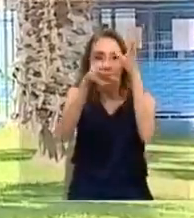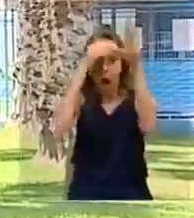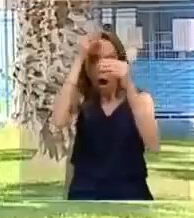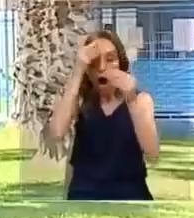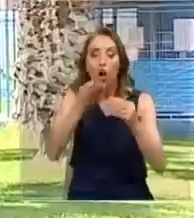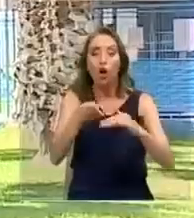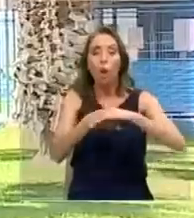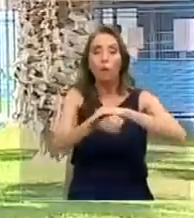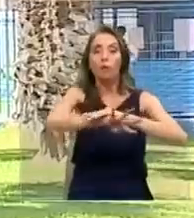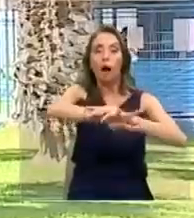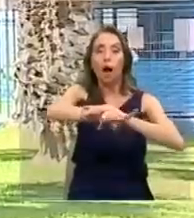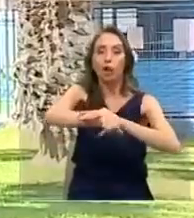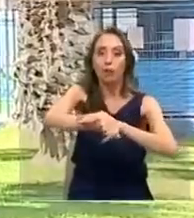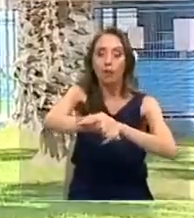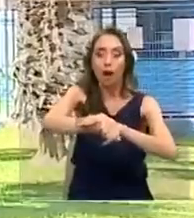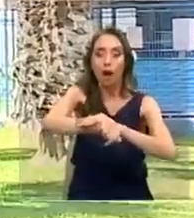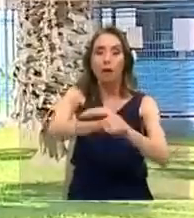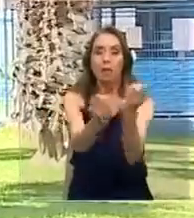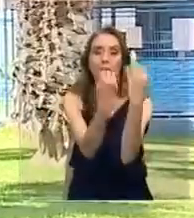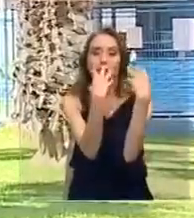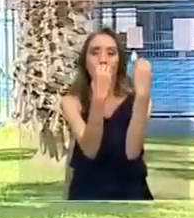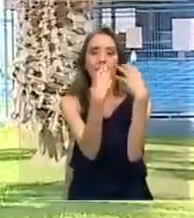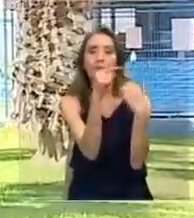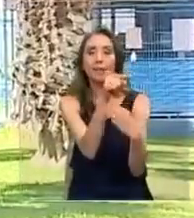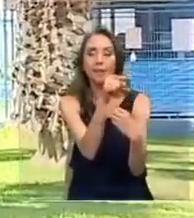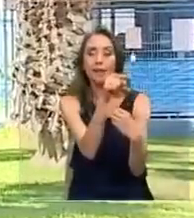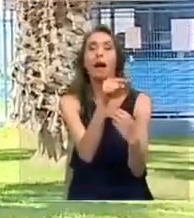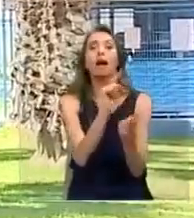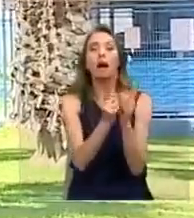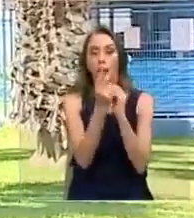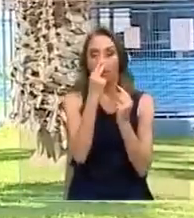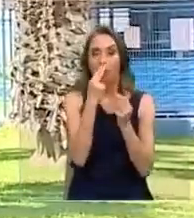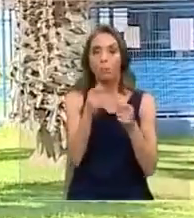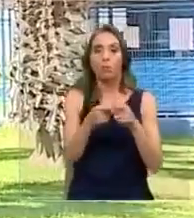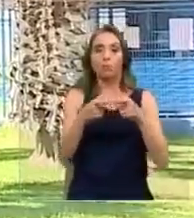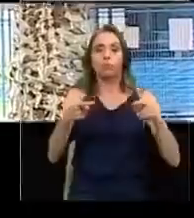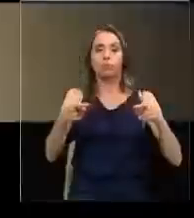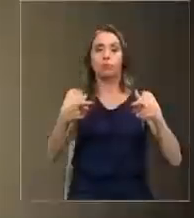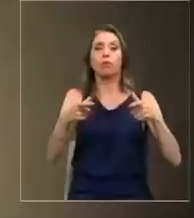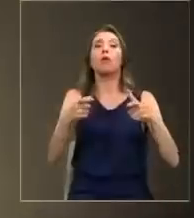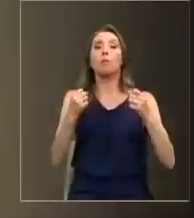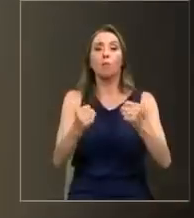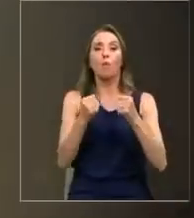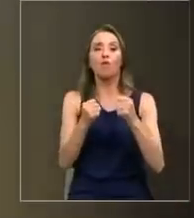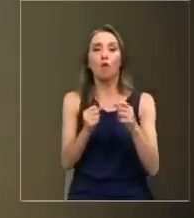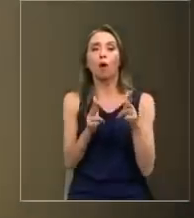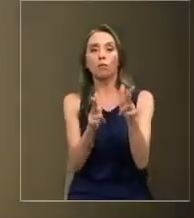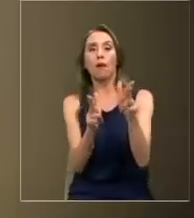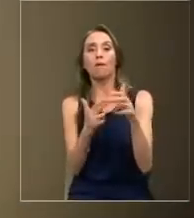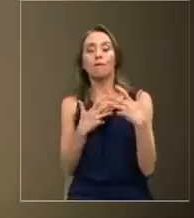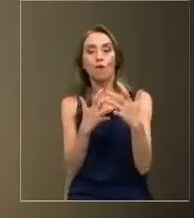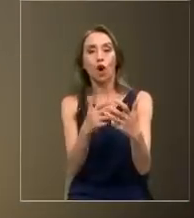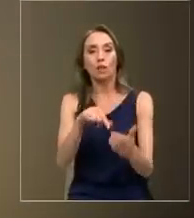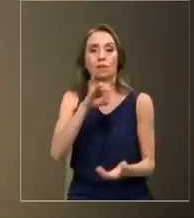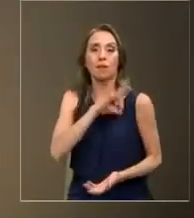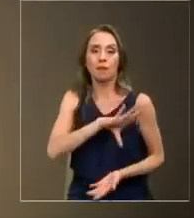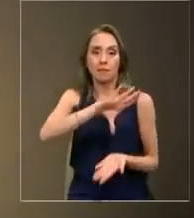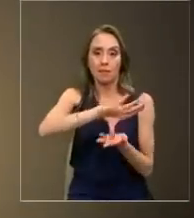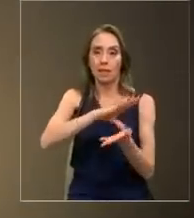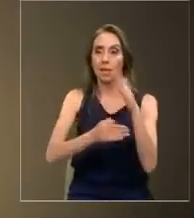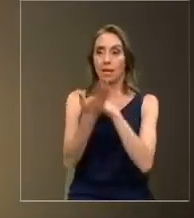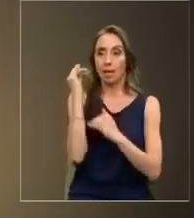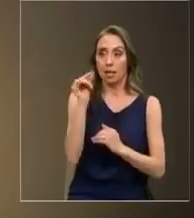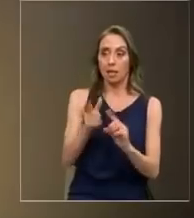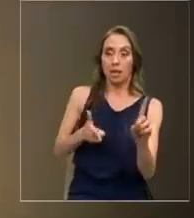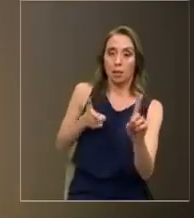ir a robar a un determinado lugar, y eso hace que veamos el nivel de violencia que tenemos hoy día en el país. Sin ir más lejos, en los últimos días se